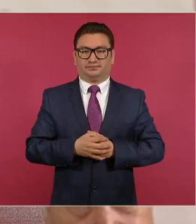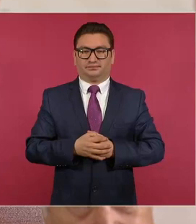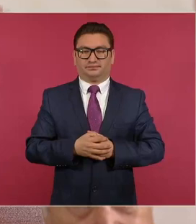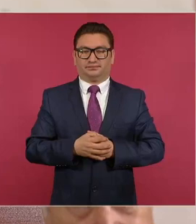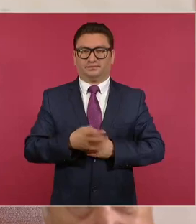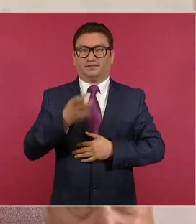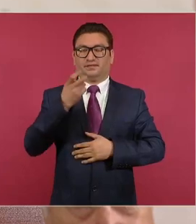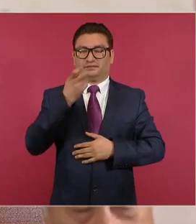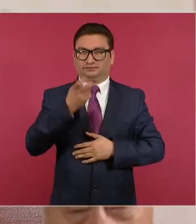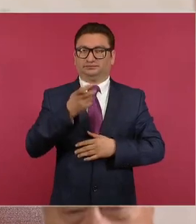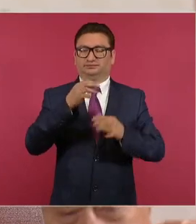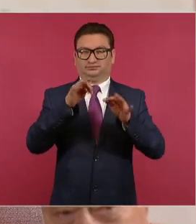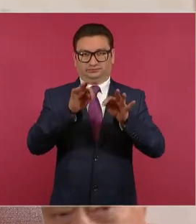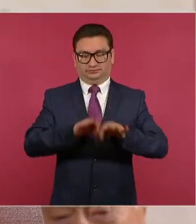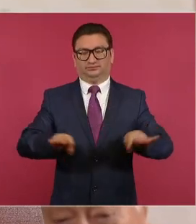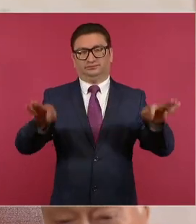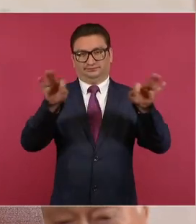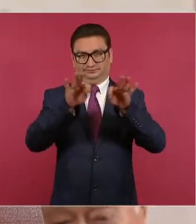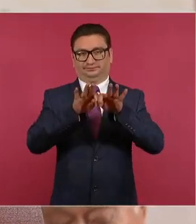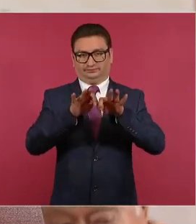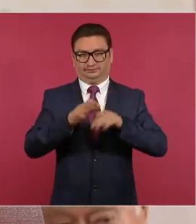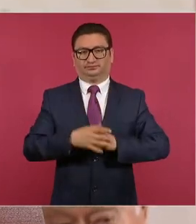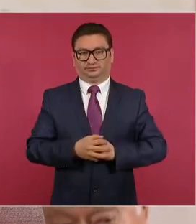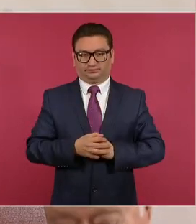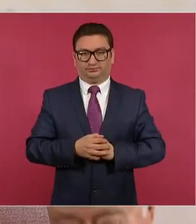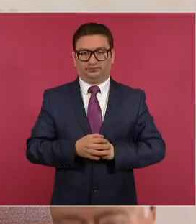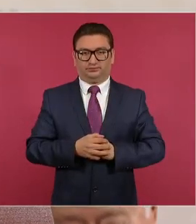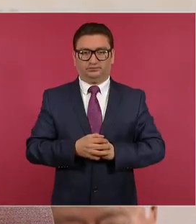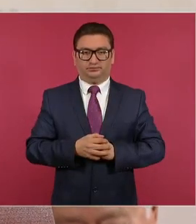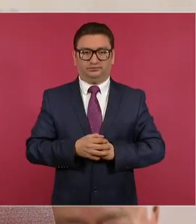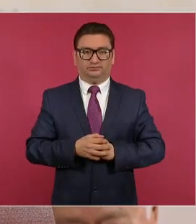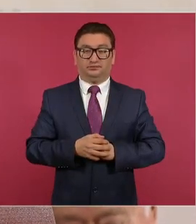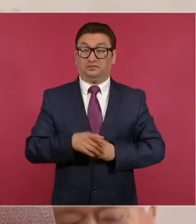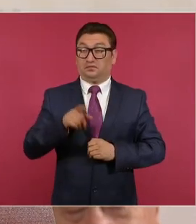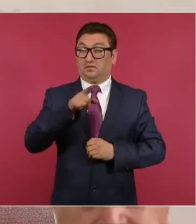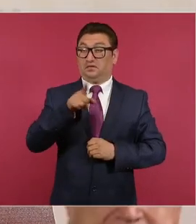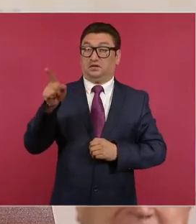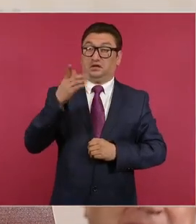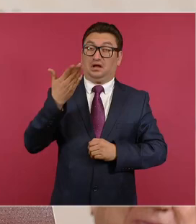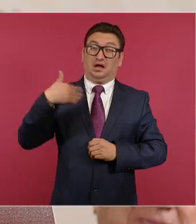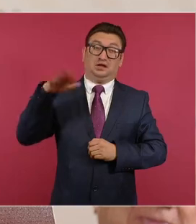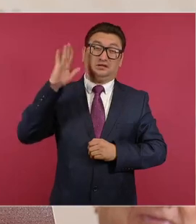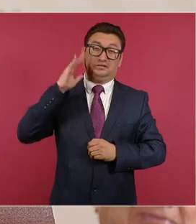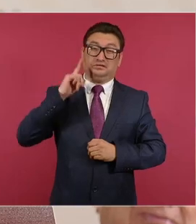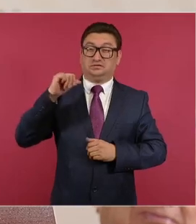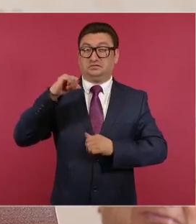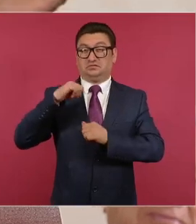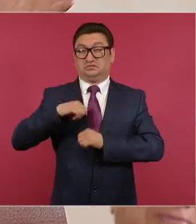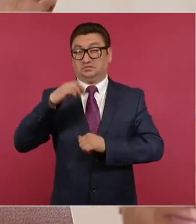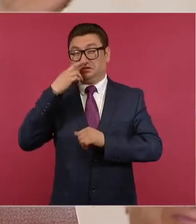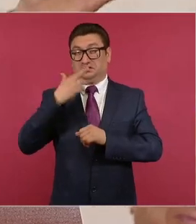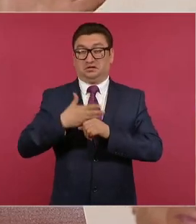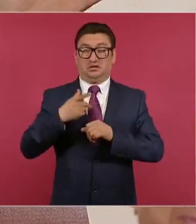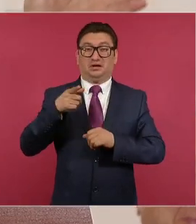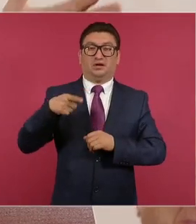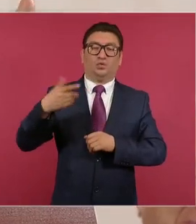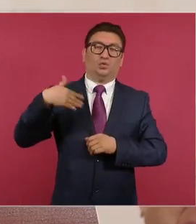es muy importante, ¿no? Porque eran las grandes figuras de la